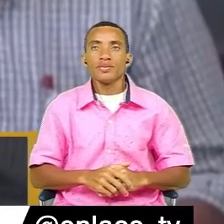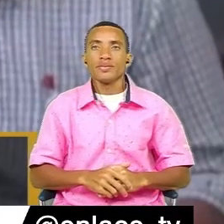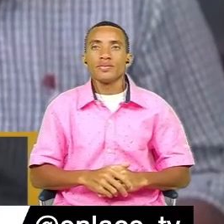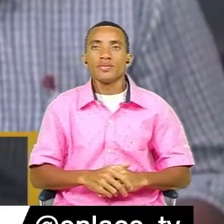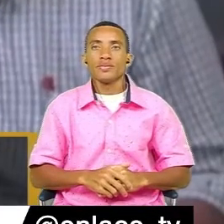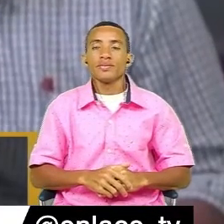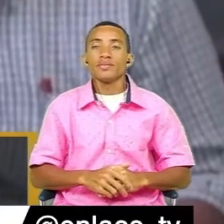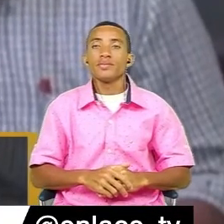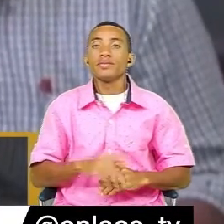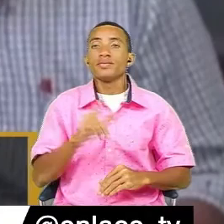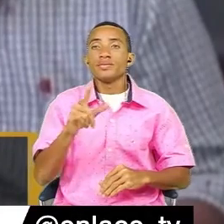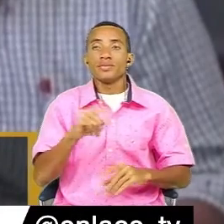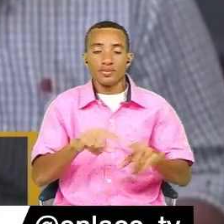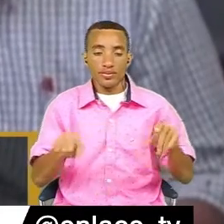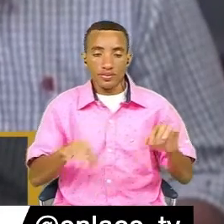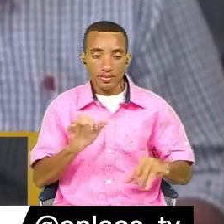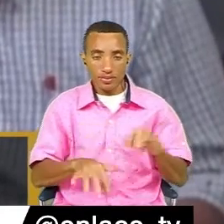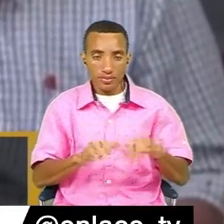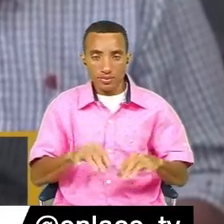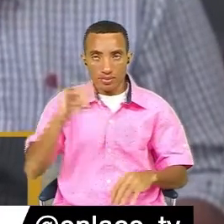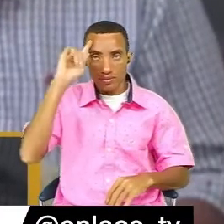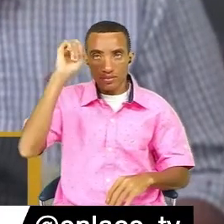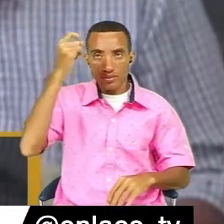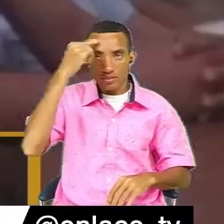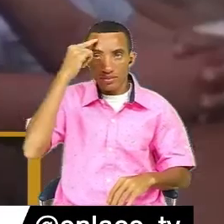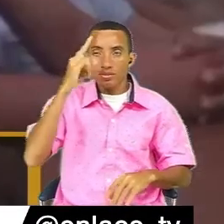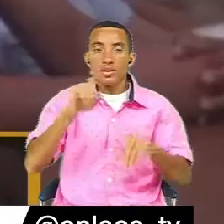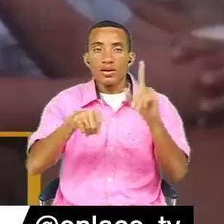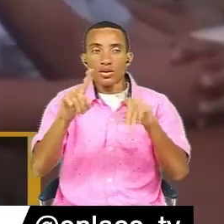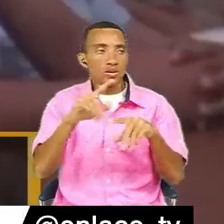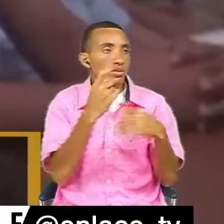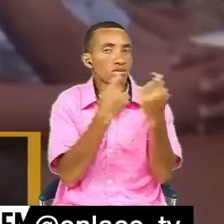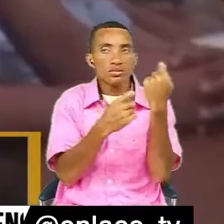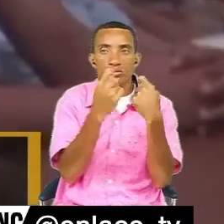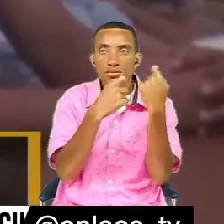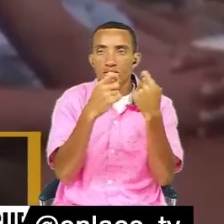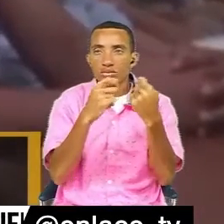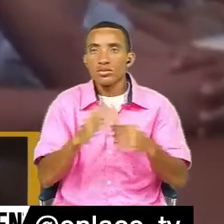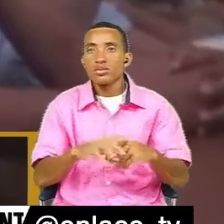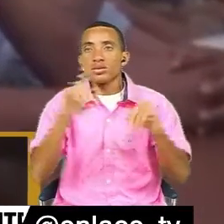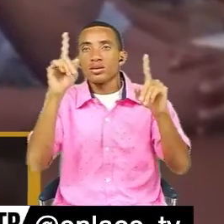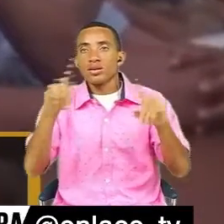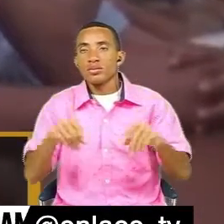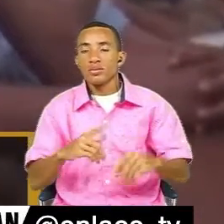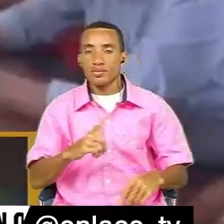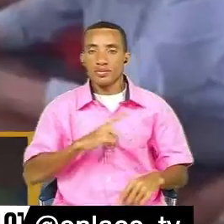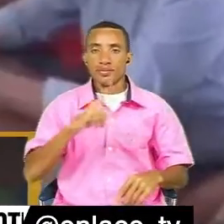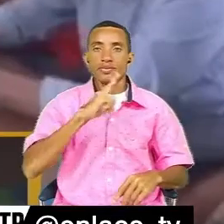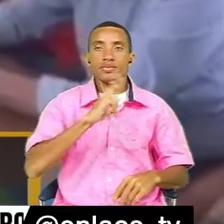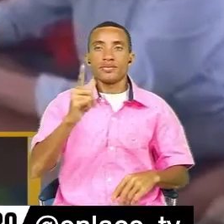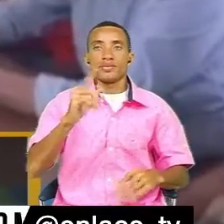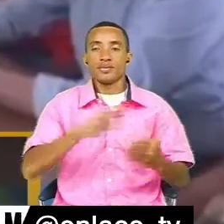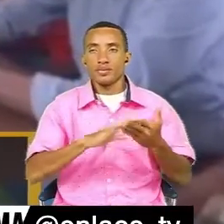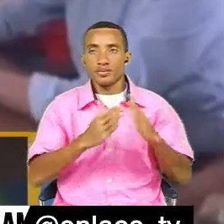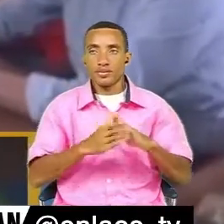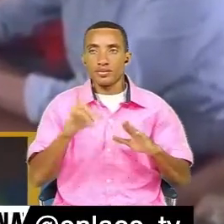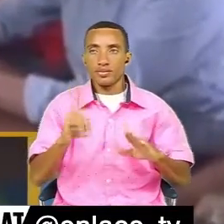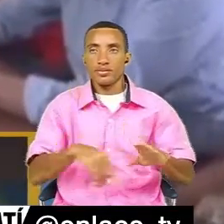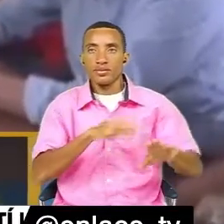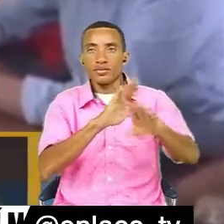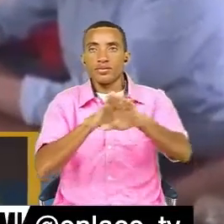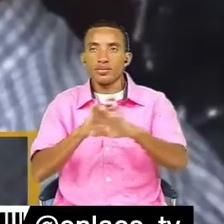la Secretaría de Gobierno, Policía Nacional, vendedores del sector de Torcoroma, a sus inquilinos y líderes comunitarios, se dio a conocer la respuesta